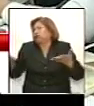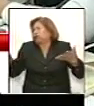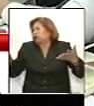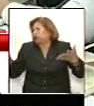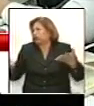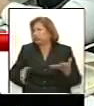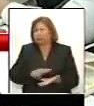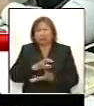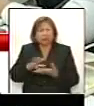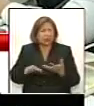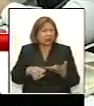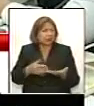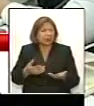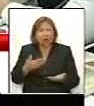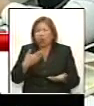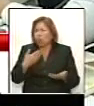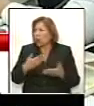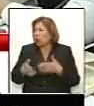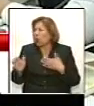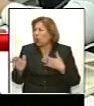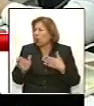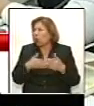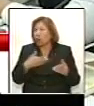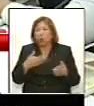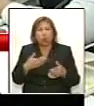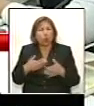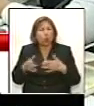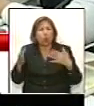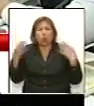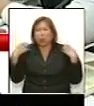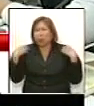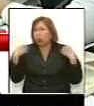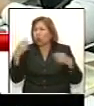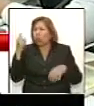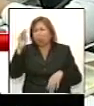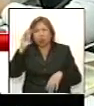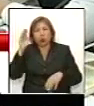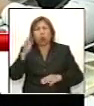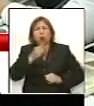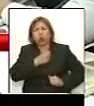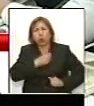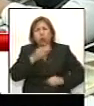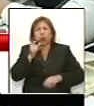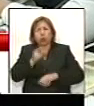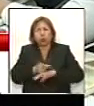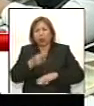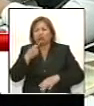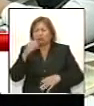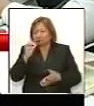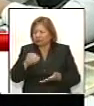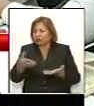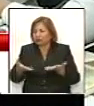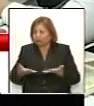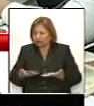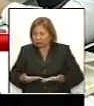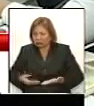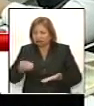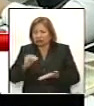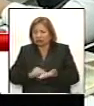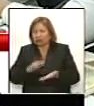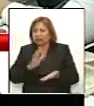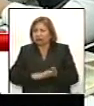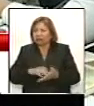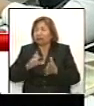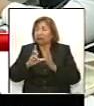engorroso. Entonces, a cualquier unidad policial que el ciudadano vaya, su denuncia debe ser recibida y luego